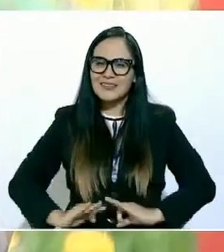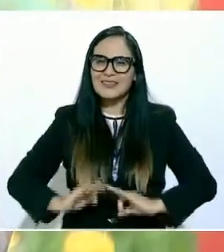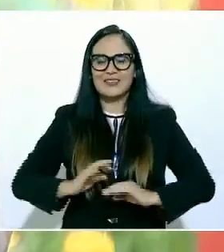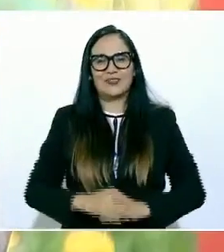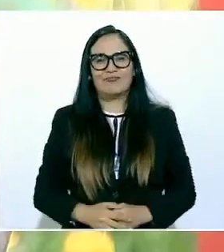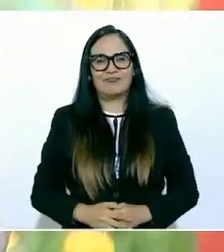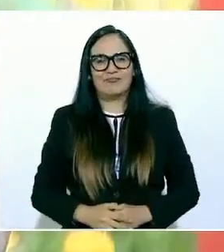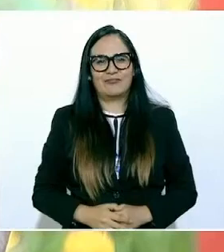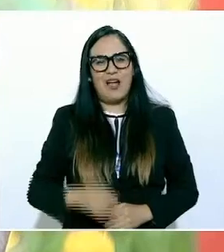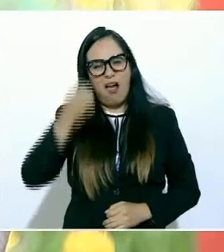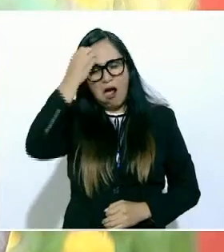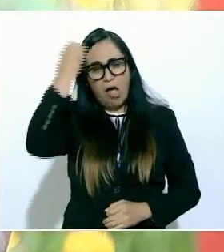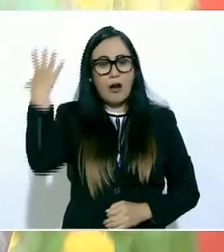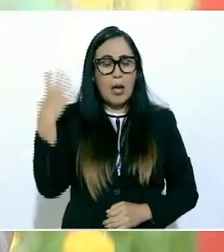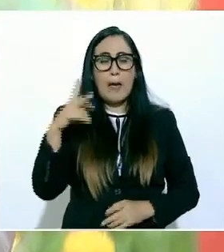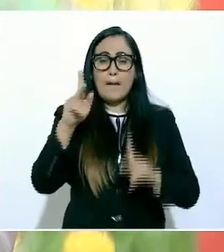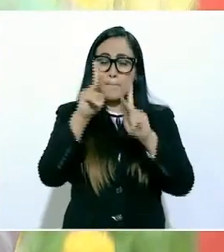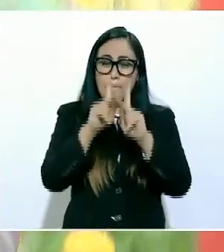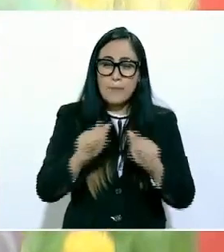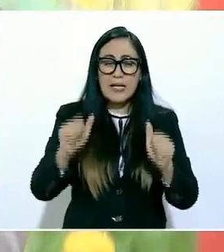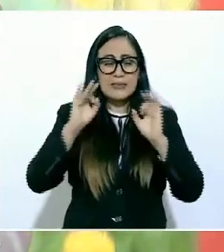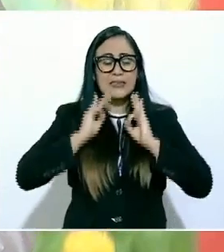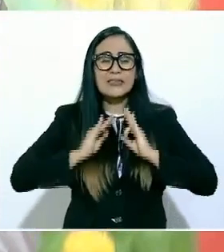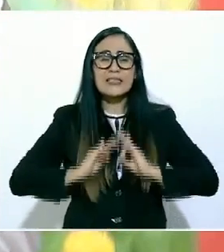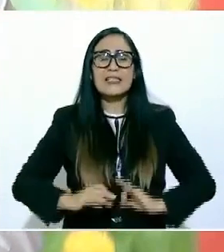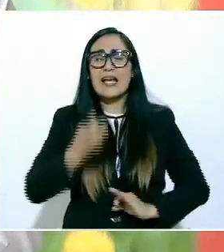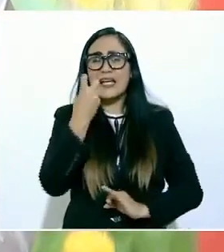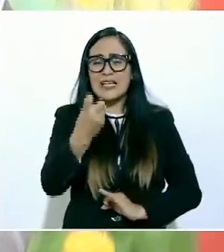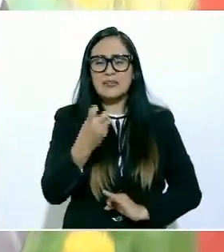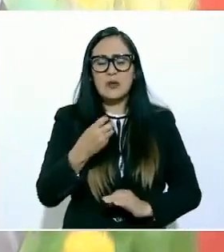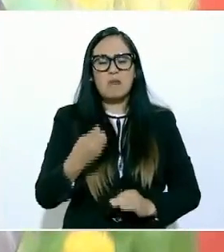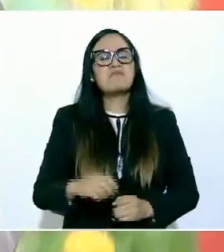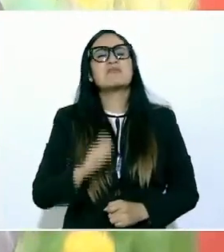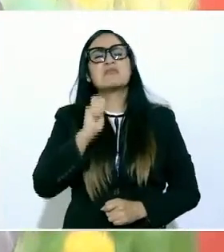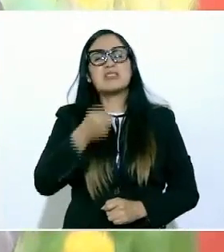No olvidar que la paz y la tranquilidad son frutos de la justicia.